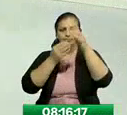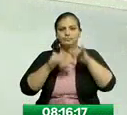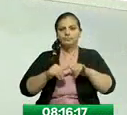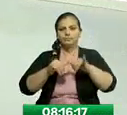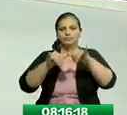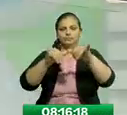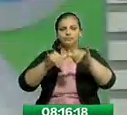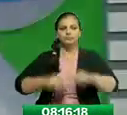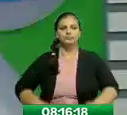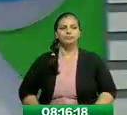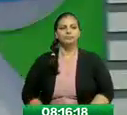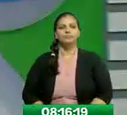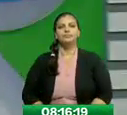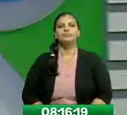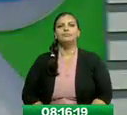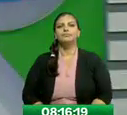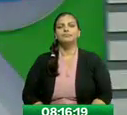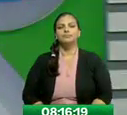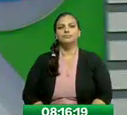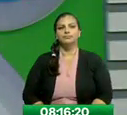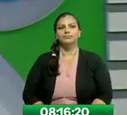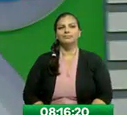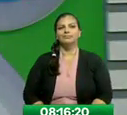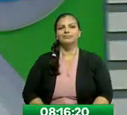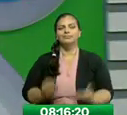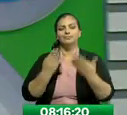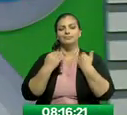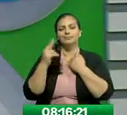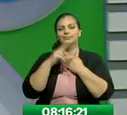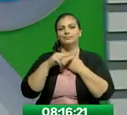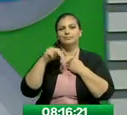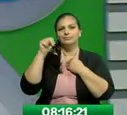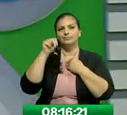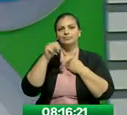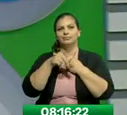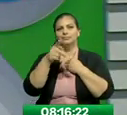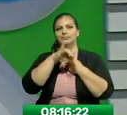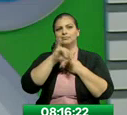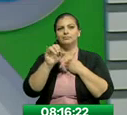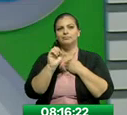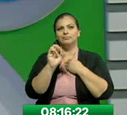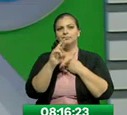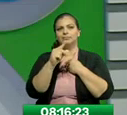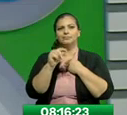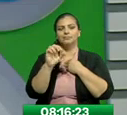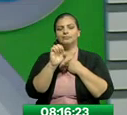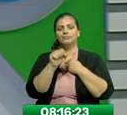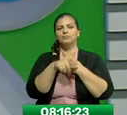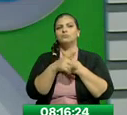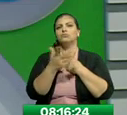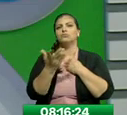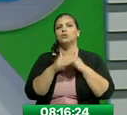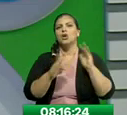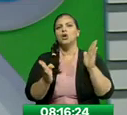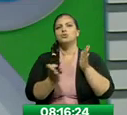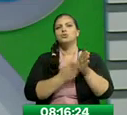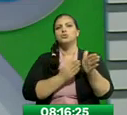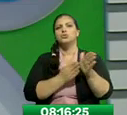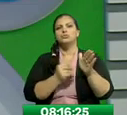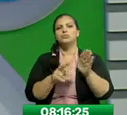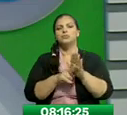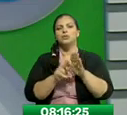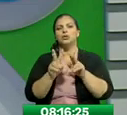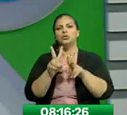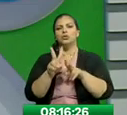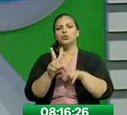desde Exteriores nos trasladamos al noroeste de Guayaquil, precisamente donde se encuentra Jorge Salazar en Socio Vivienda 2, para que nos hable.